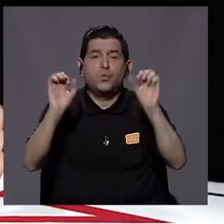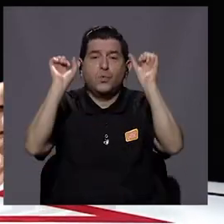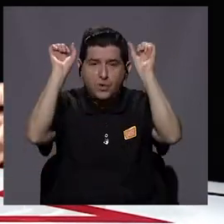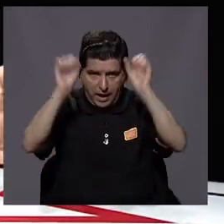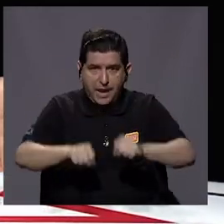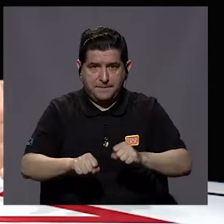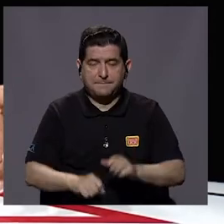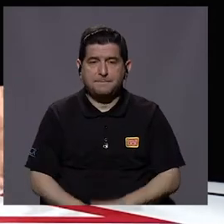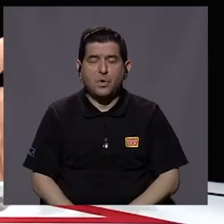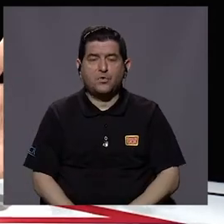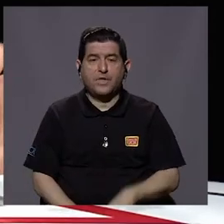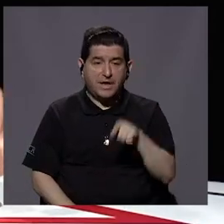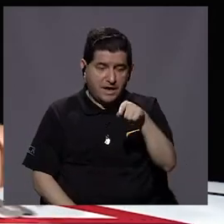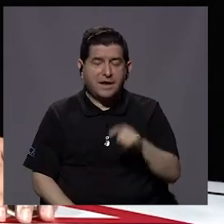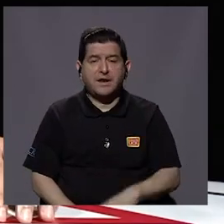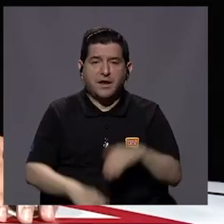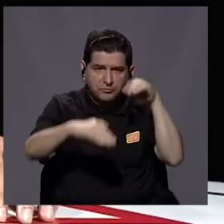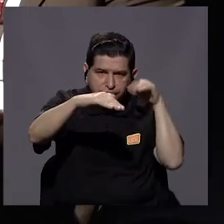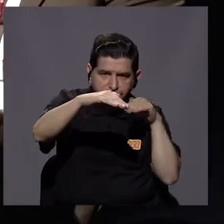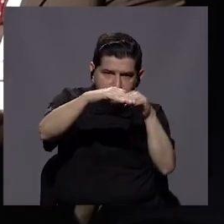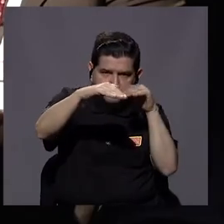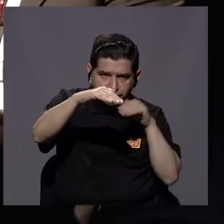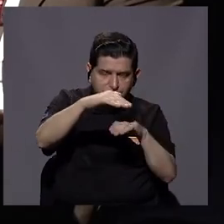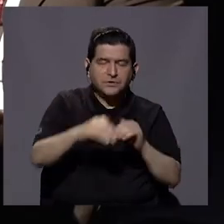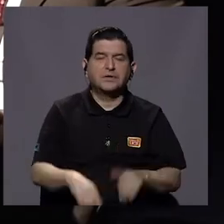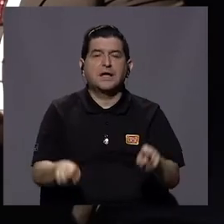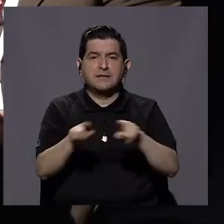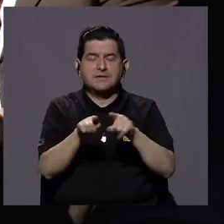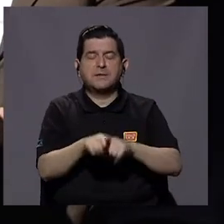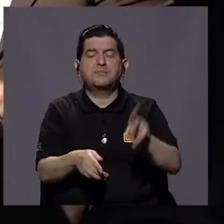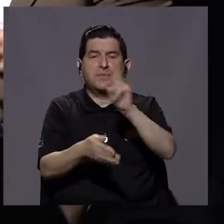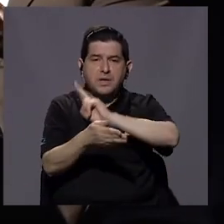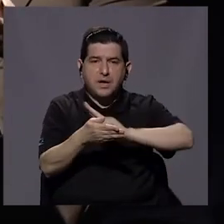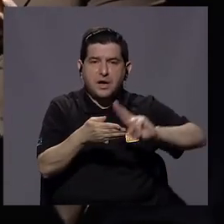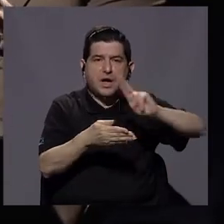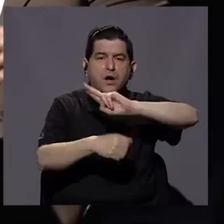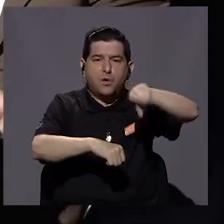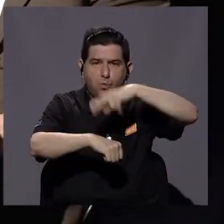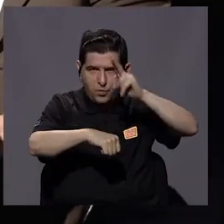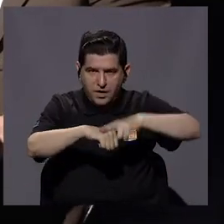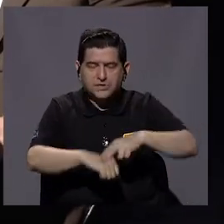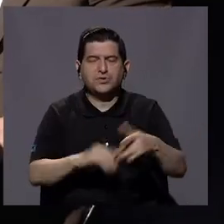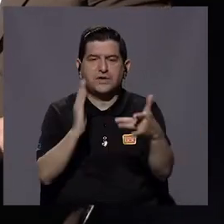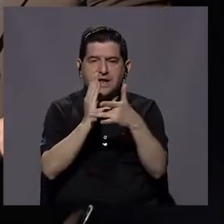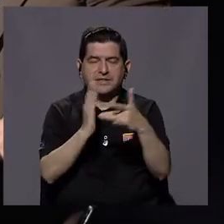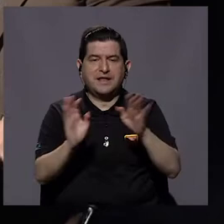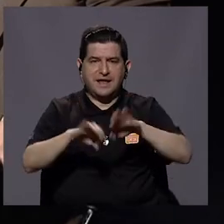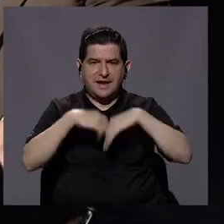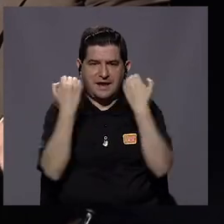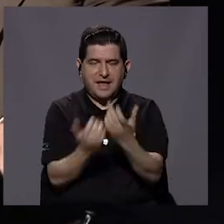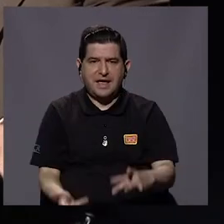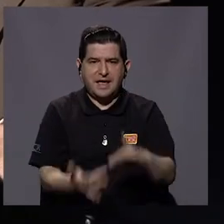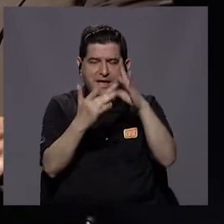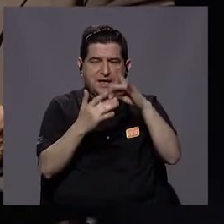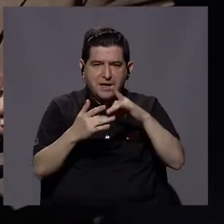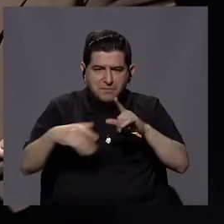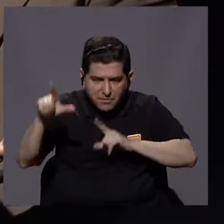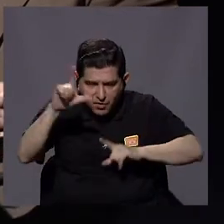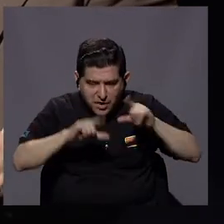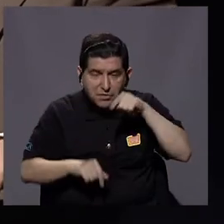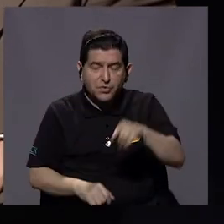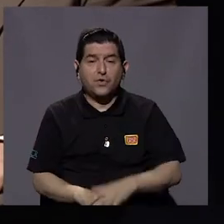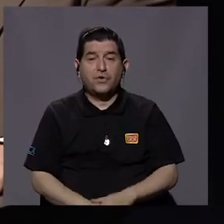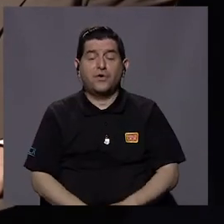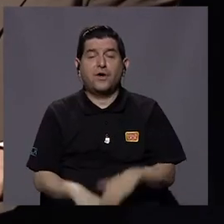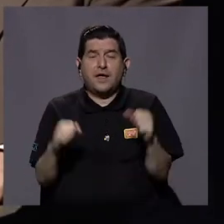ser guardadas. Y a la Universidad Nacional también, y al TEC, que tienen aún equipo especializado en sus laboratorios para refrigerar a